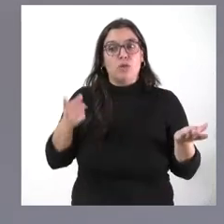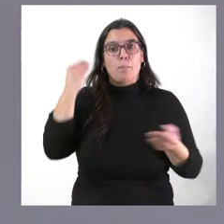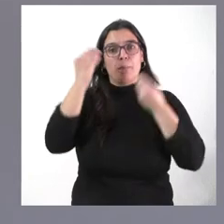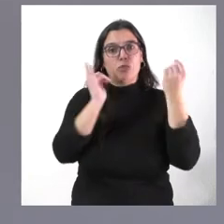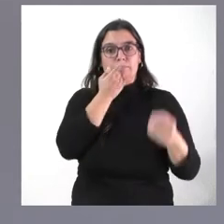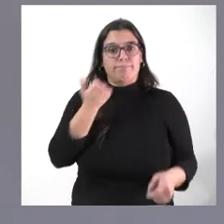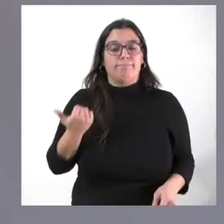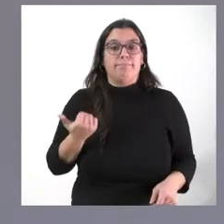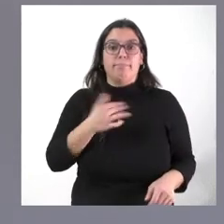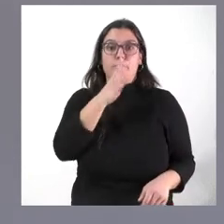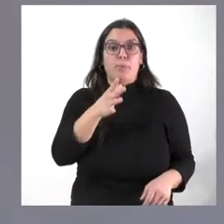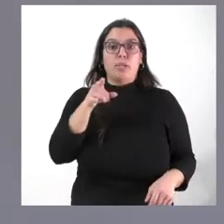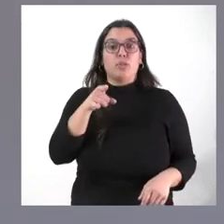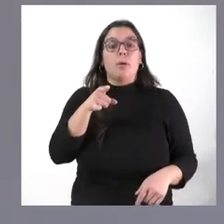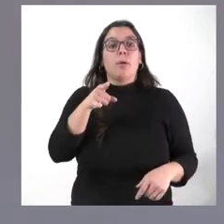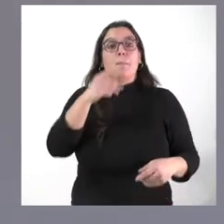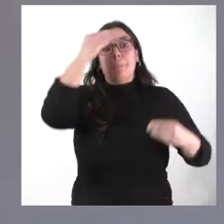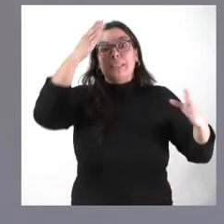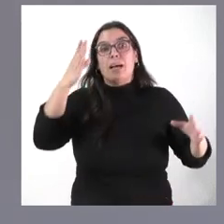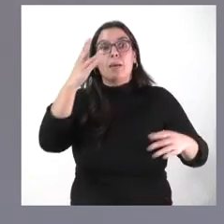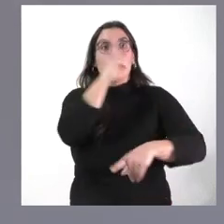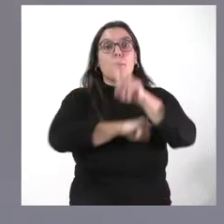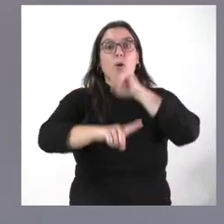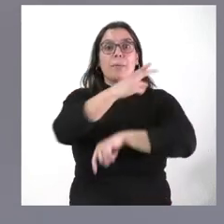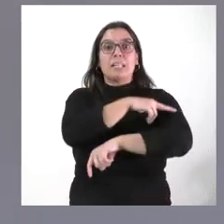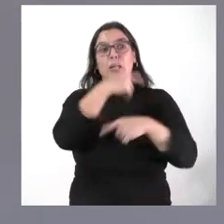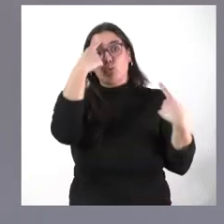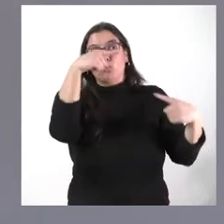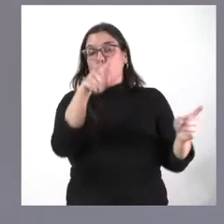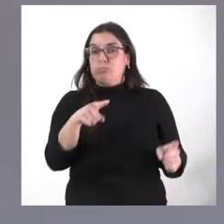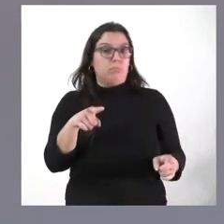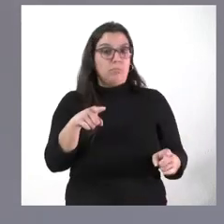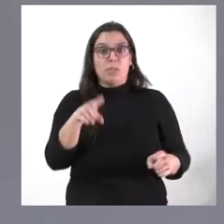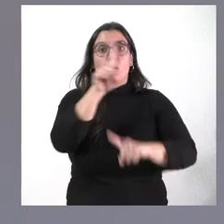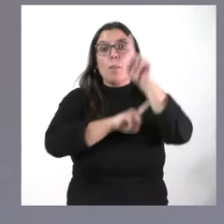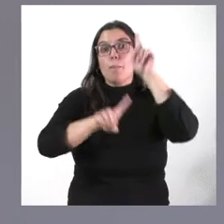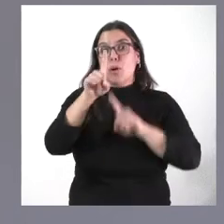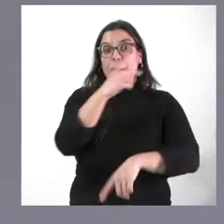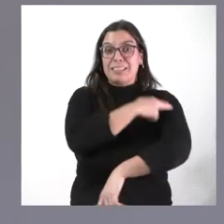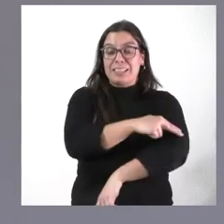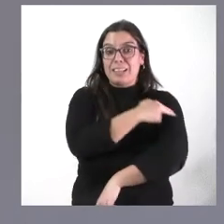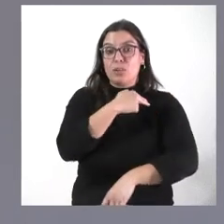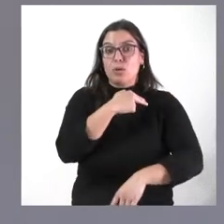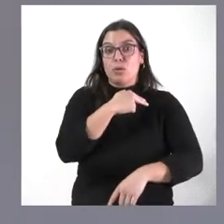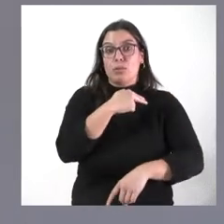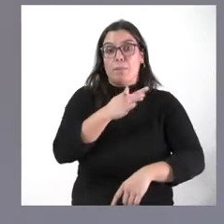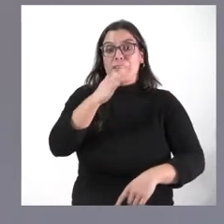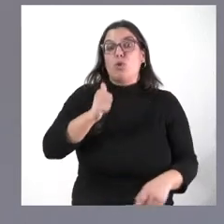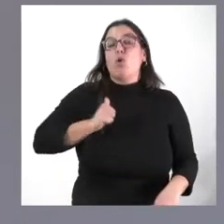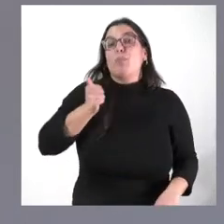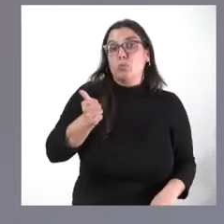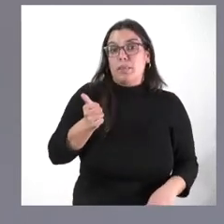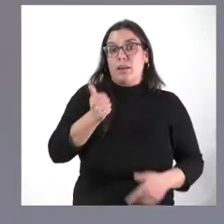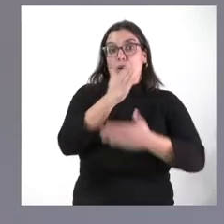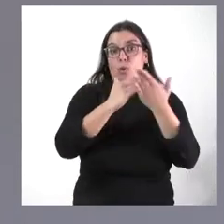porque esto de pensar que el problema sanitario es solo de los demás es que el problema sanitario y la oportunidad que hacemos